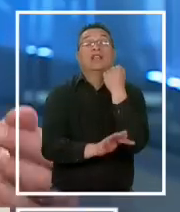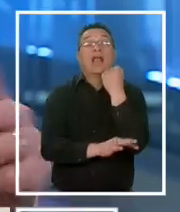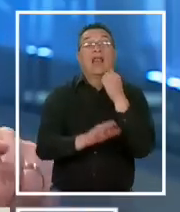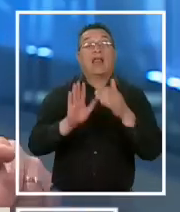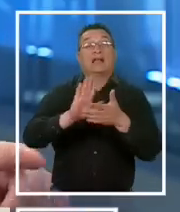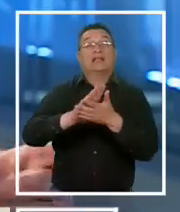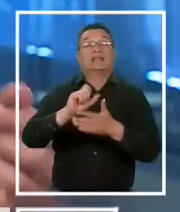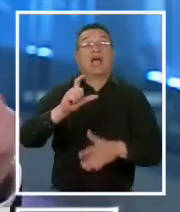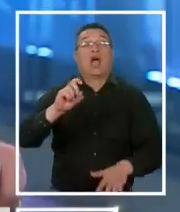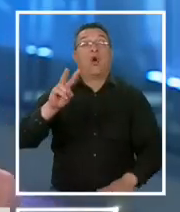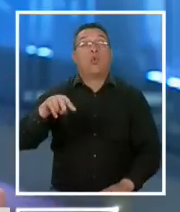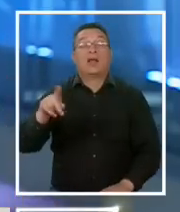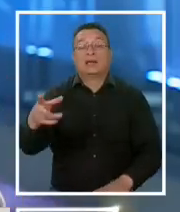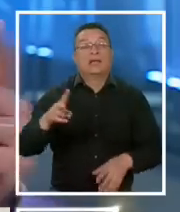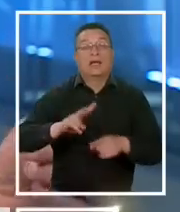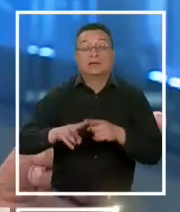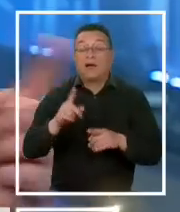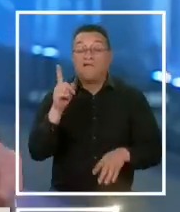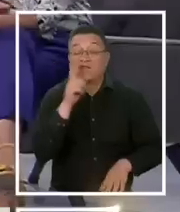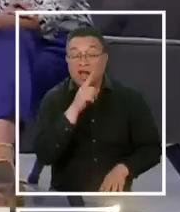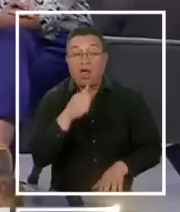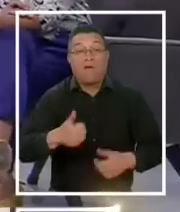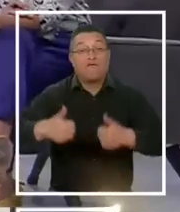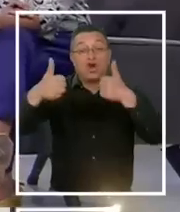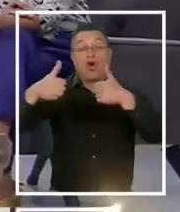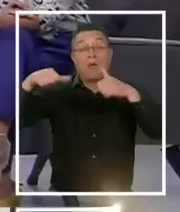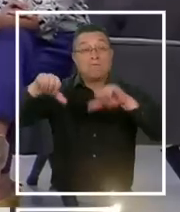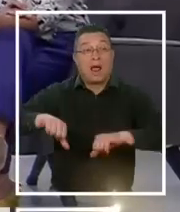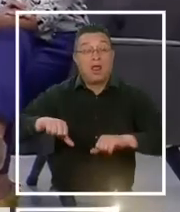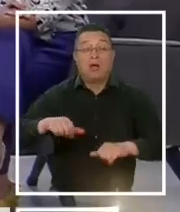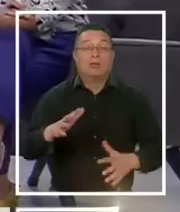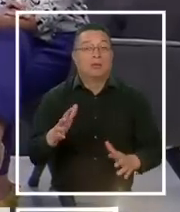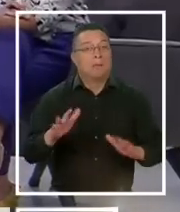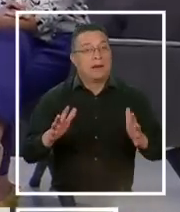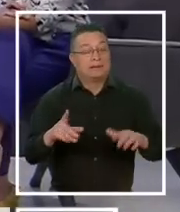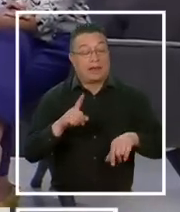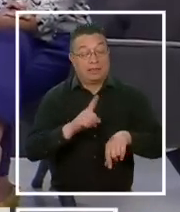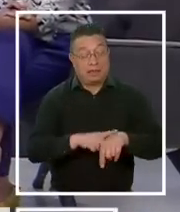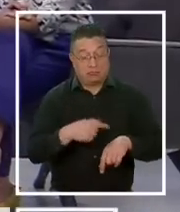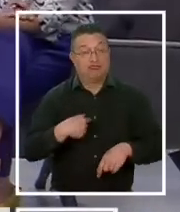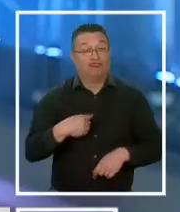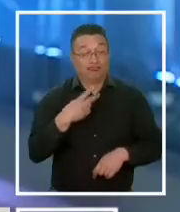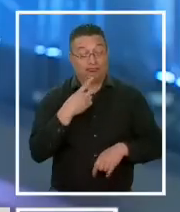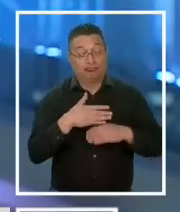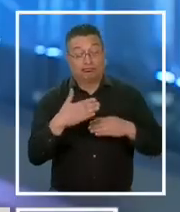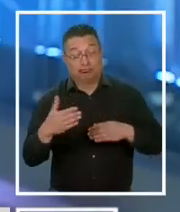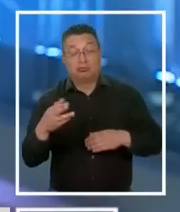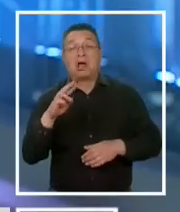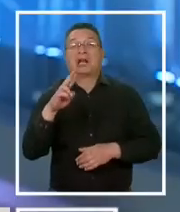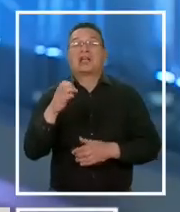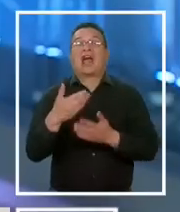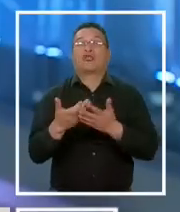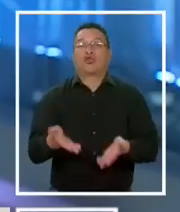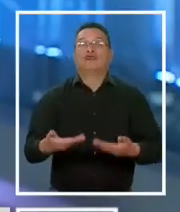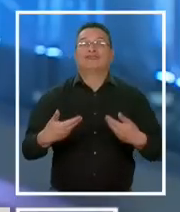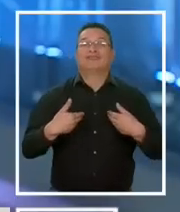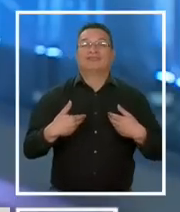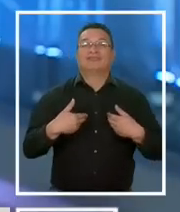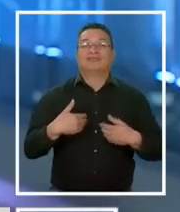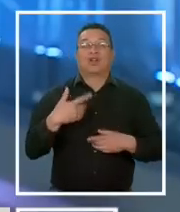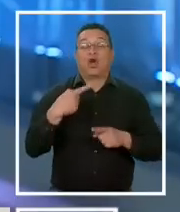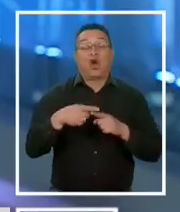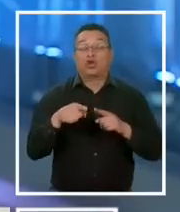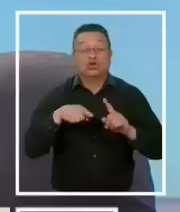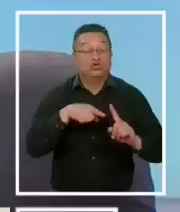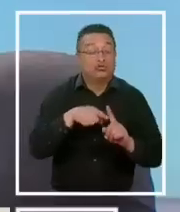a los efectos de los resultados finales fue bueno fue malo Pareciera que el tiempo me ha dado la razón a mí de que no habían otras cuestiones que perseguir